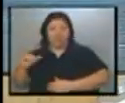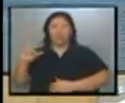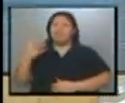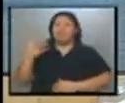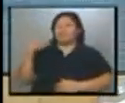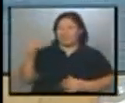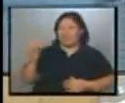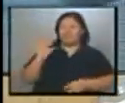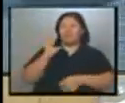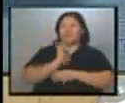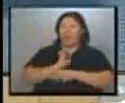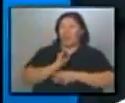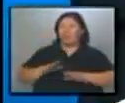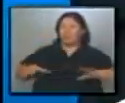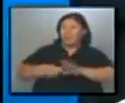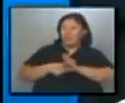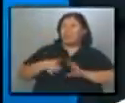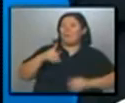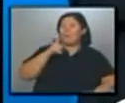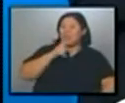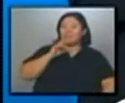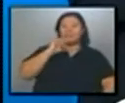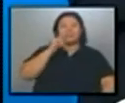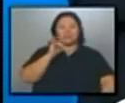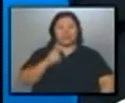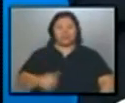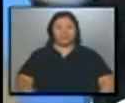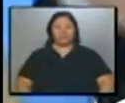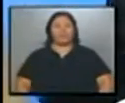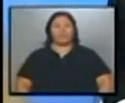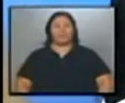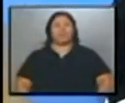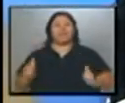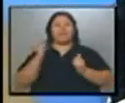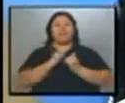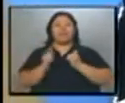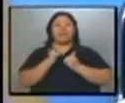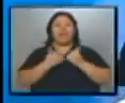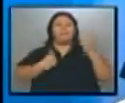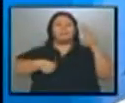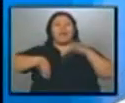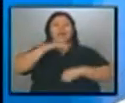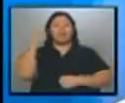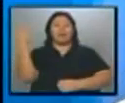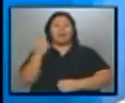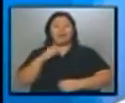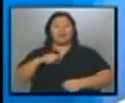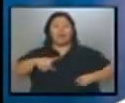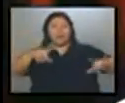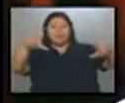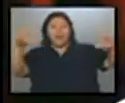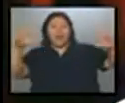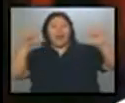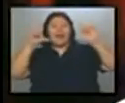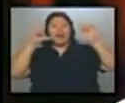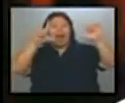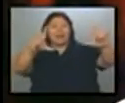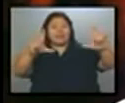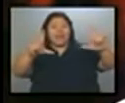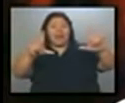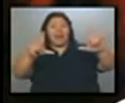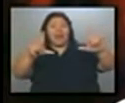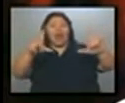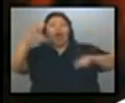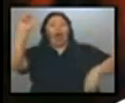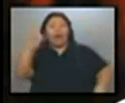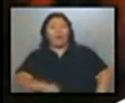se dice. Sí, Claudio, sí. De toda esta historia, Mariano, lo único que le importa es el cartel que dice oferta paleta. Por eso está desesperado saber en